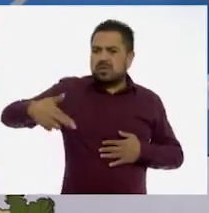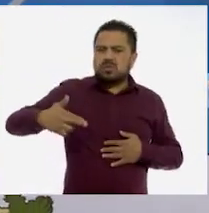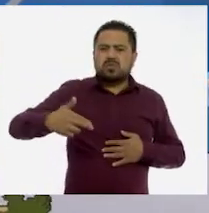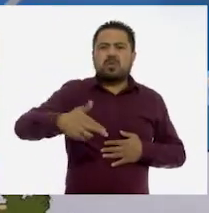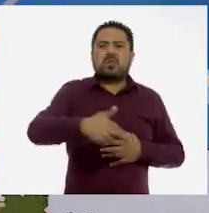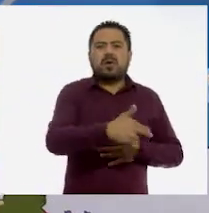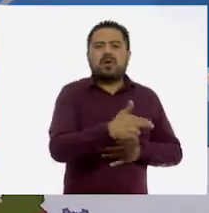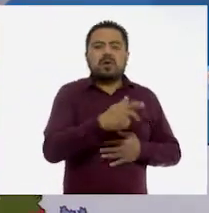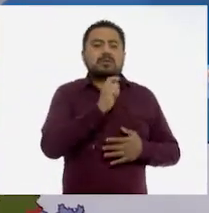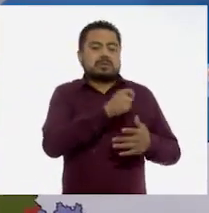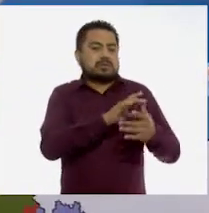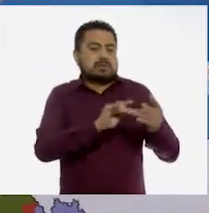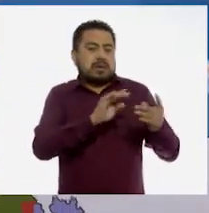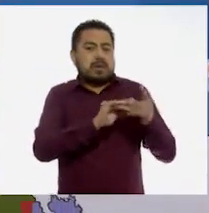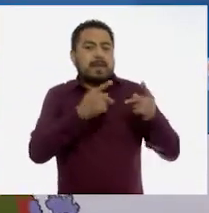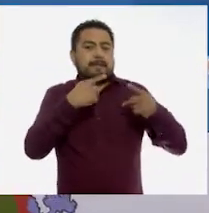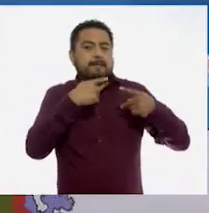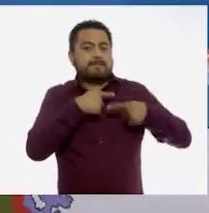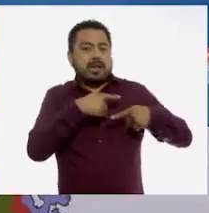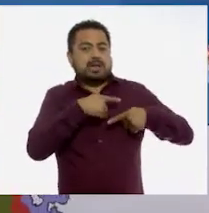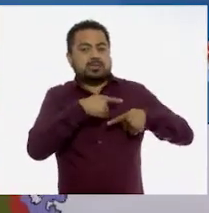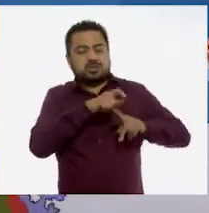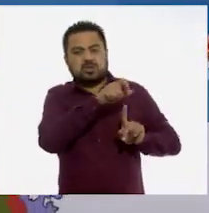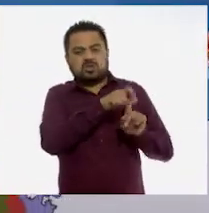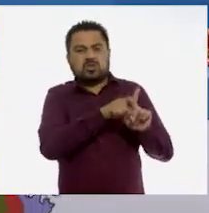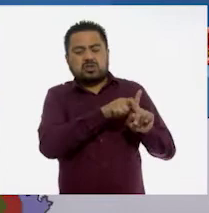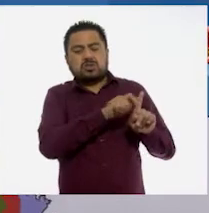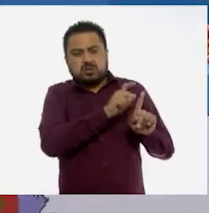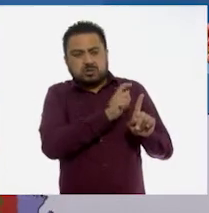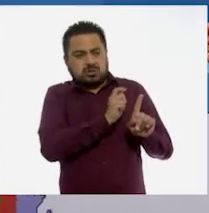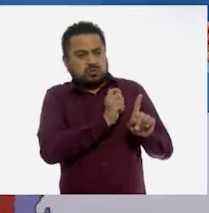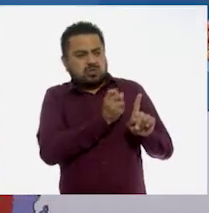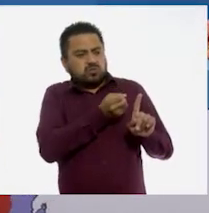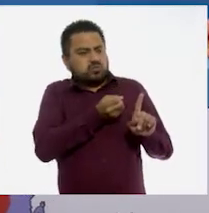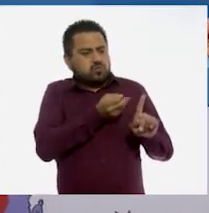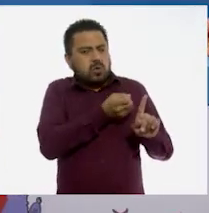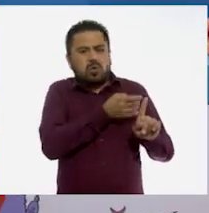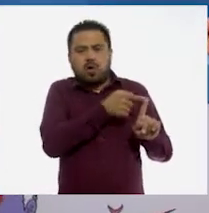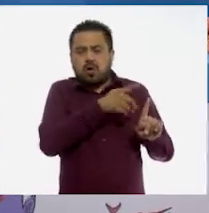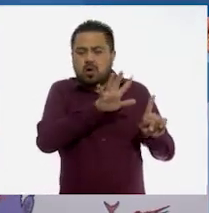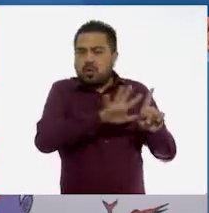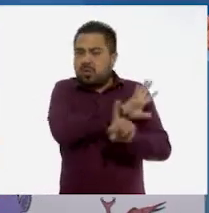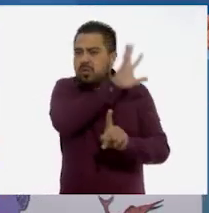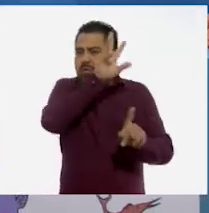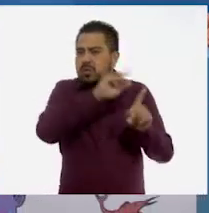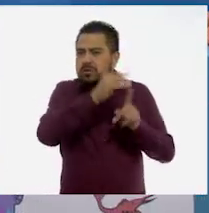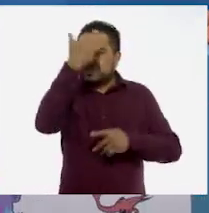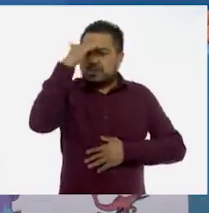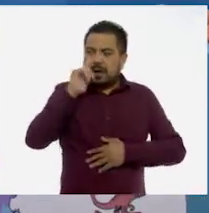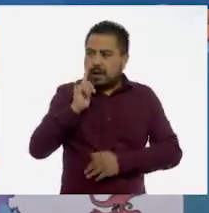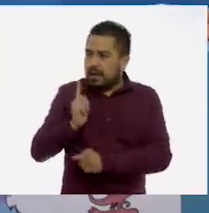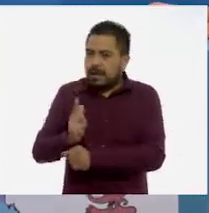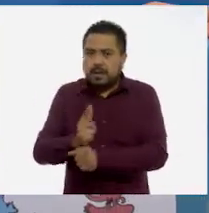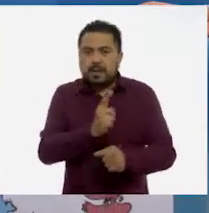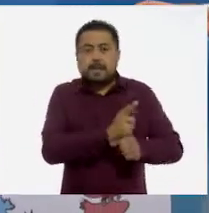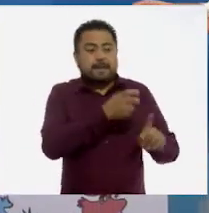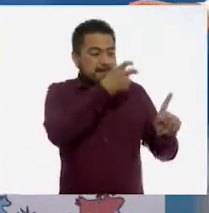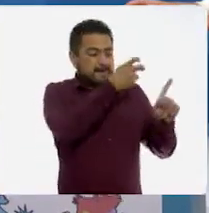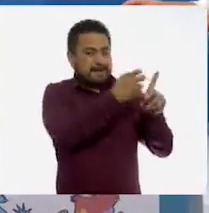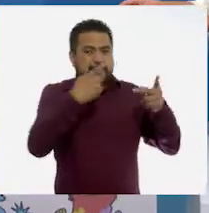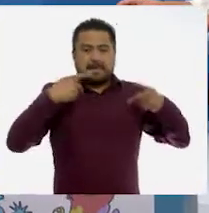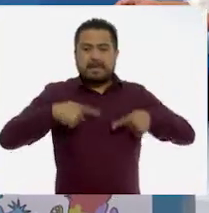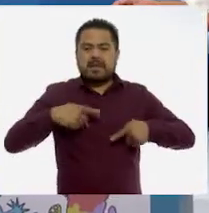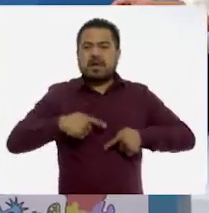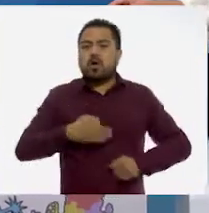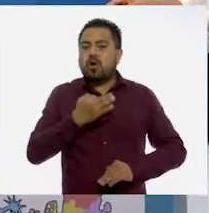relata un narrador omnisciente. Eso quiere decir que todo lo sabe y que todo lo ve. Y esa persona es